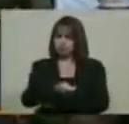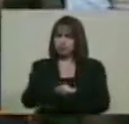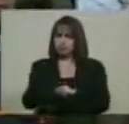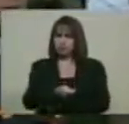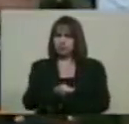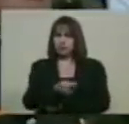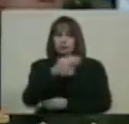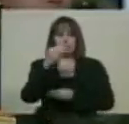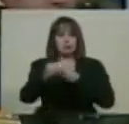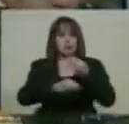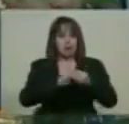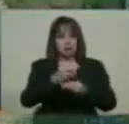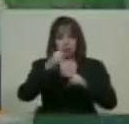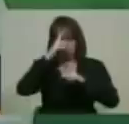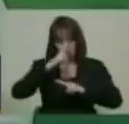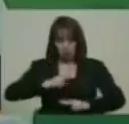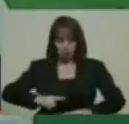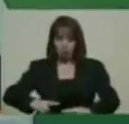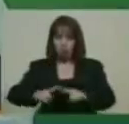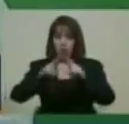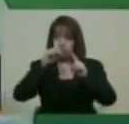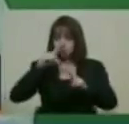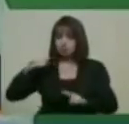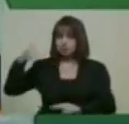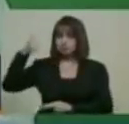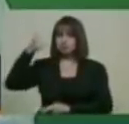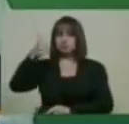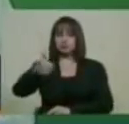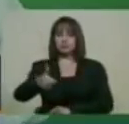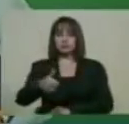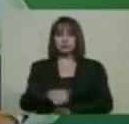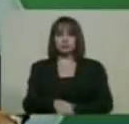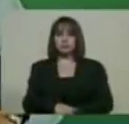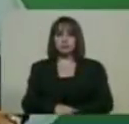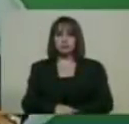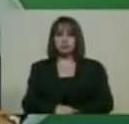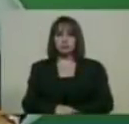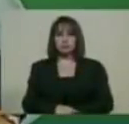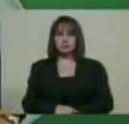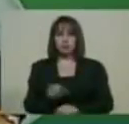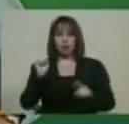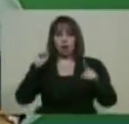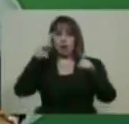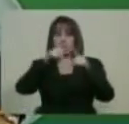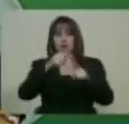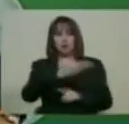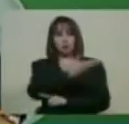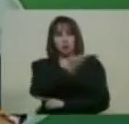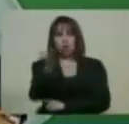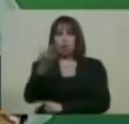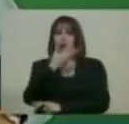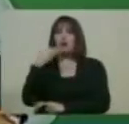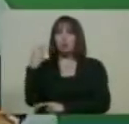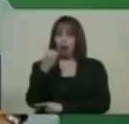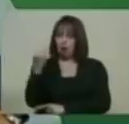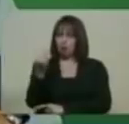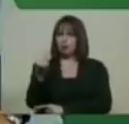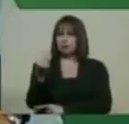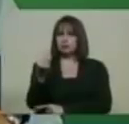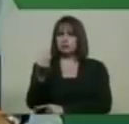se ha dignificado en el pasar del tiempo. Y es el reto de ustedes, sobre todo muchachos, los más jóvenes.